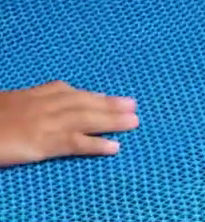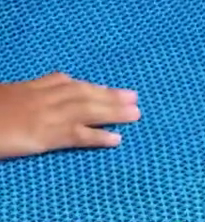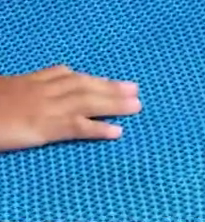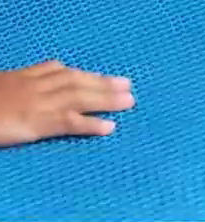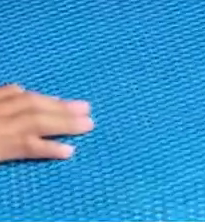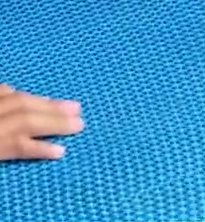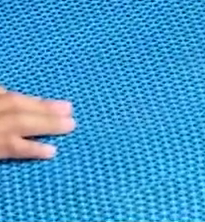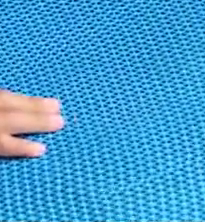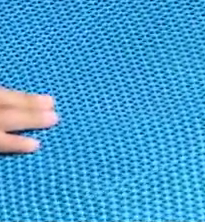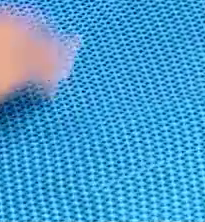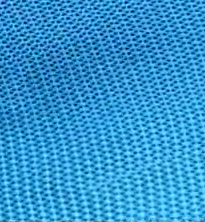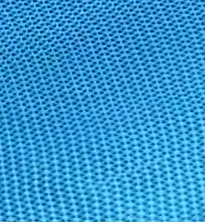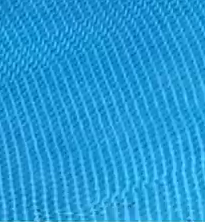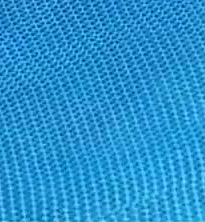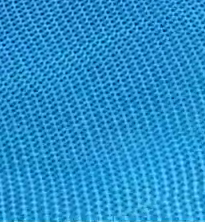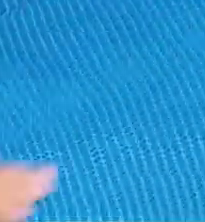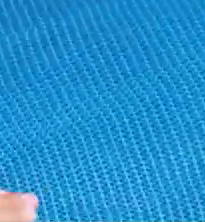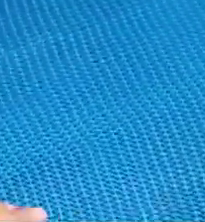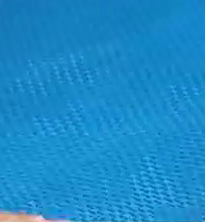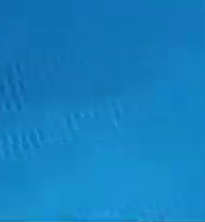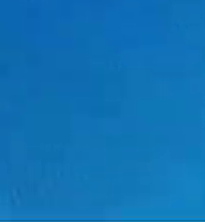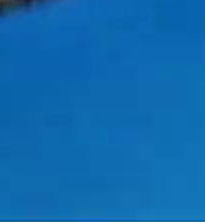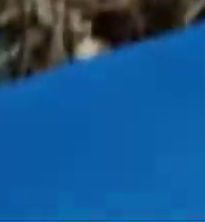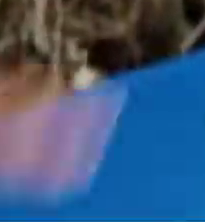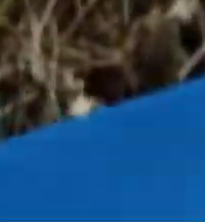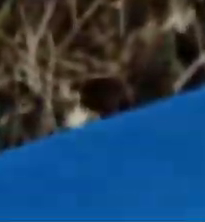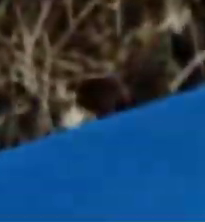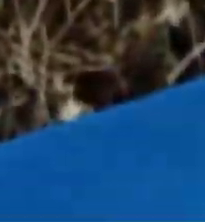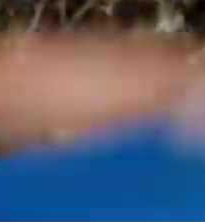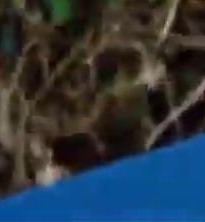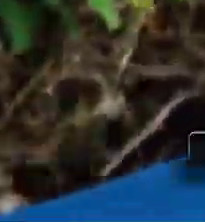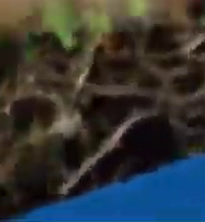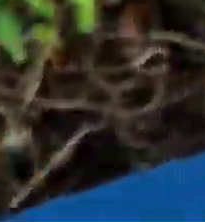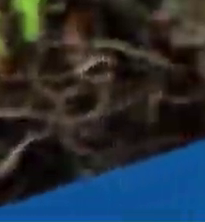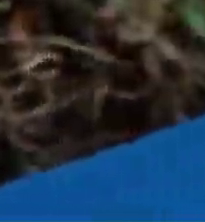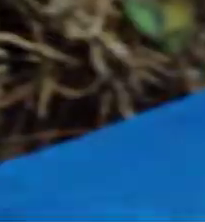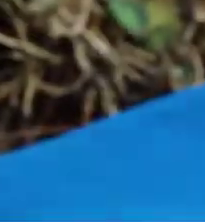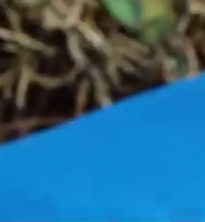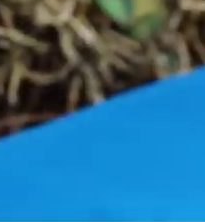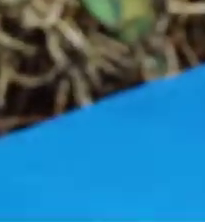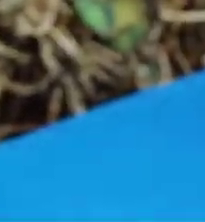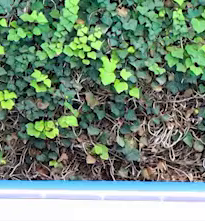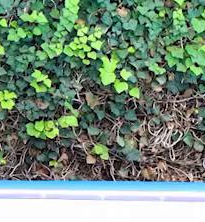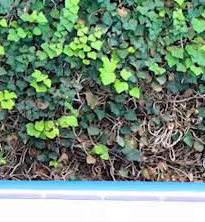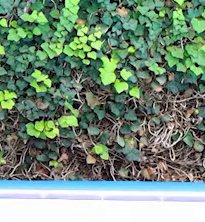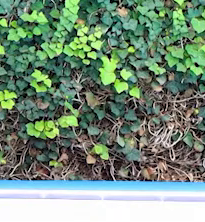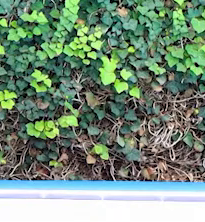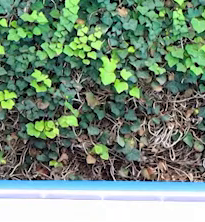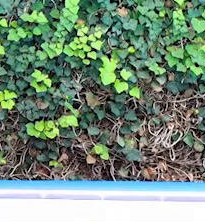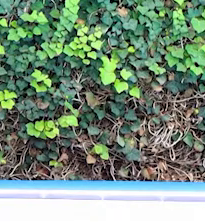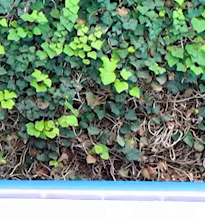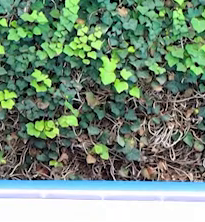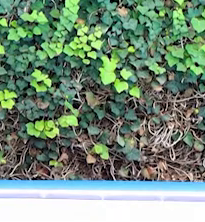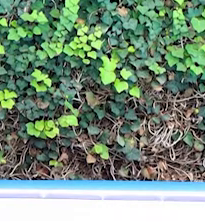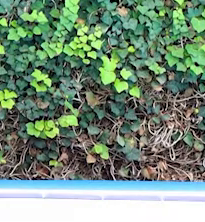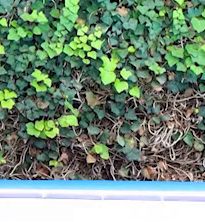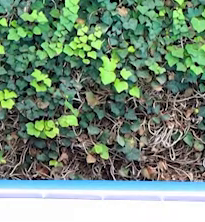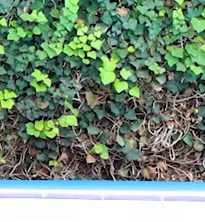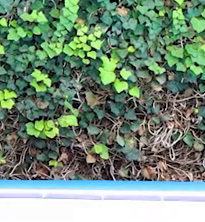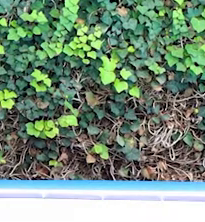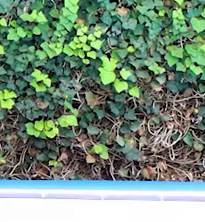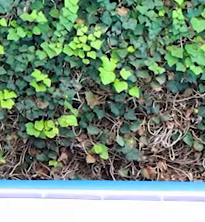Tom. Esas mismas características son las que deberían considerar. Y dos aspectos más. Revisar que la